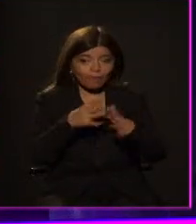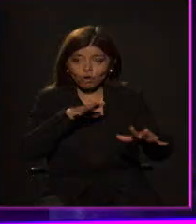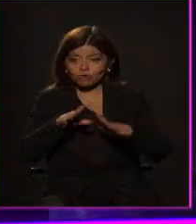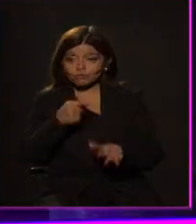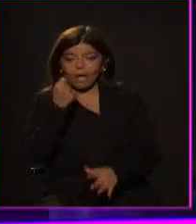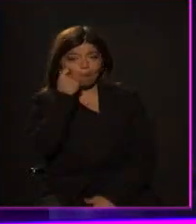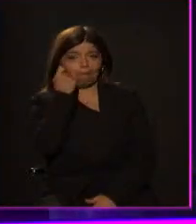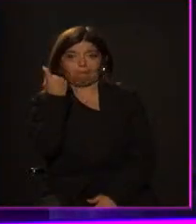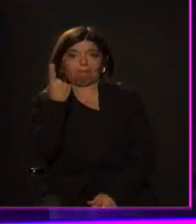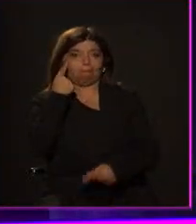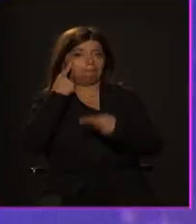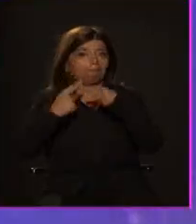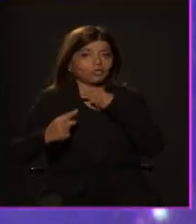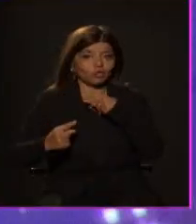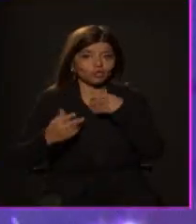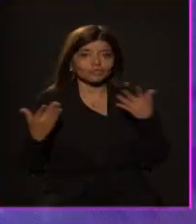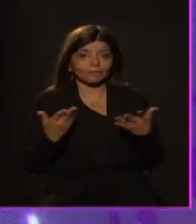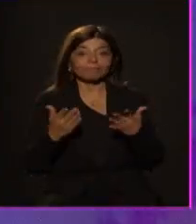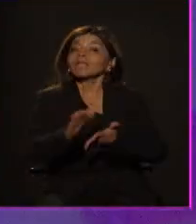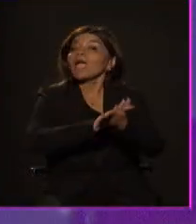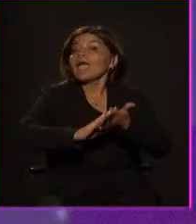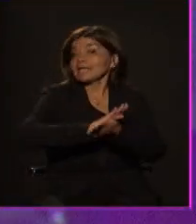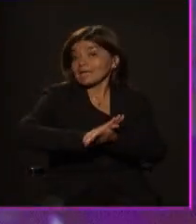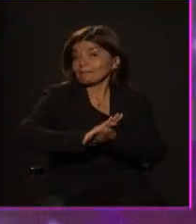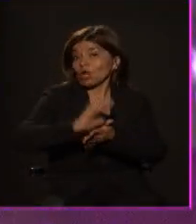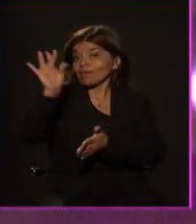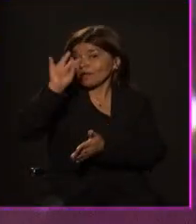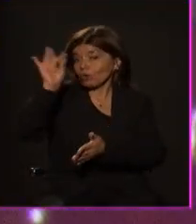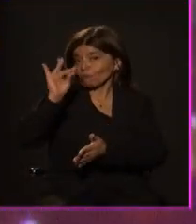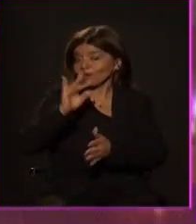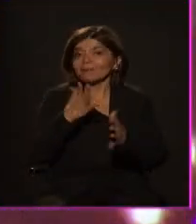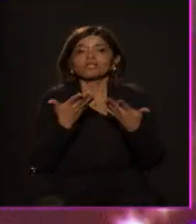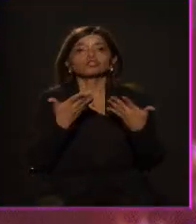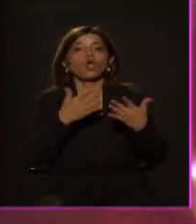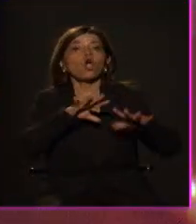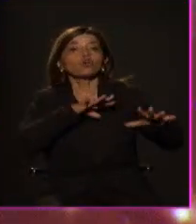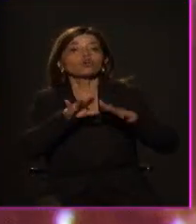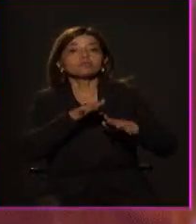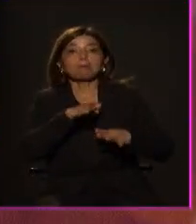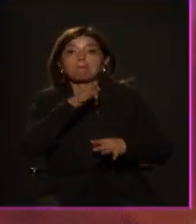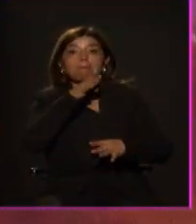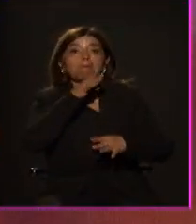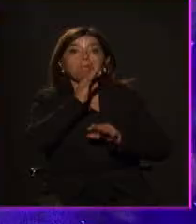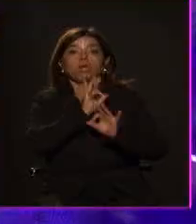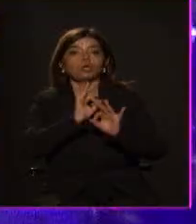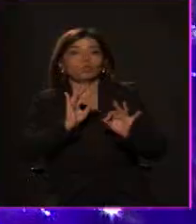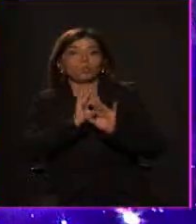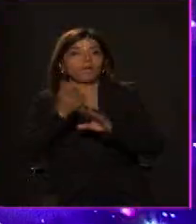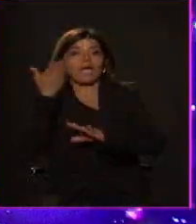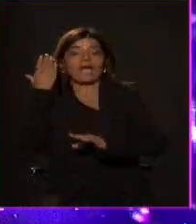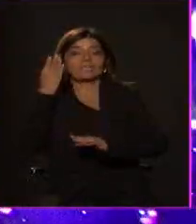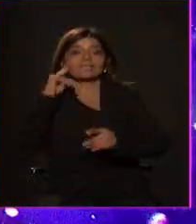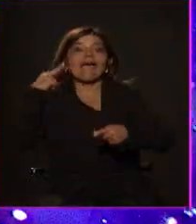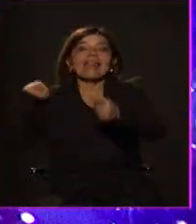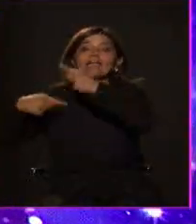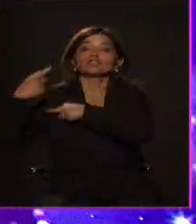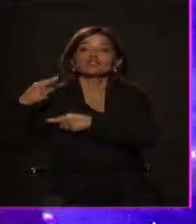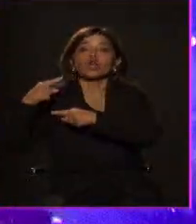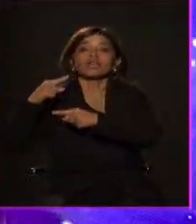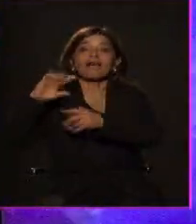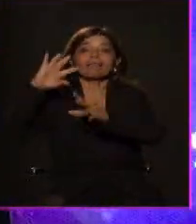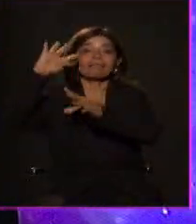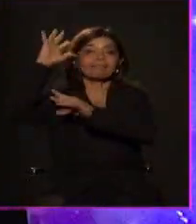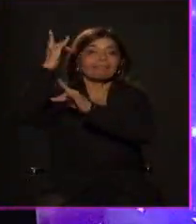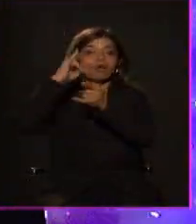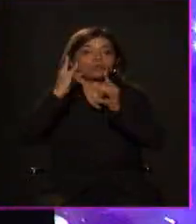Entonces voy a partir con ejemplos de descubrimientos de cosas que no se esperaban en la historia de la astronomía. Voy a partir con uno de los ejemplos más famosos, el